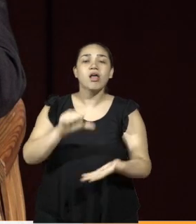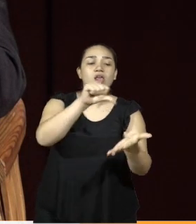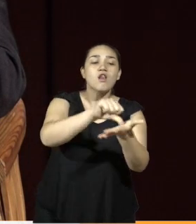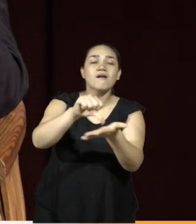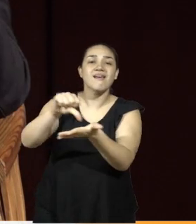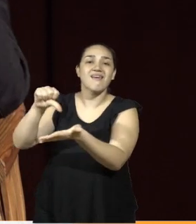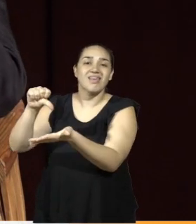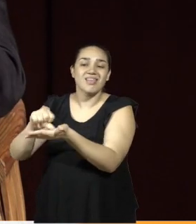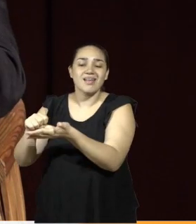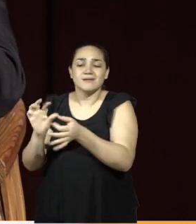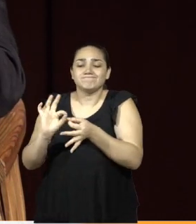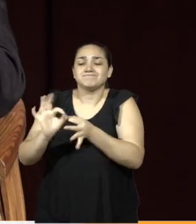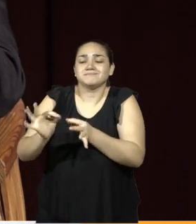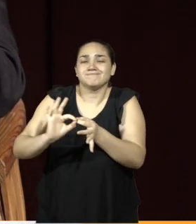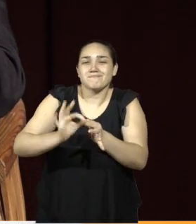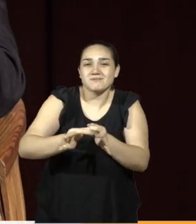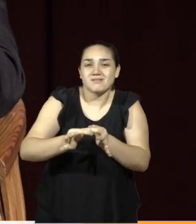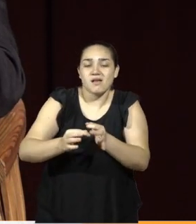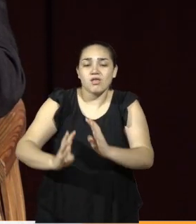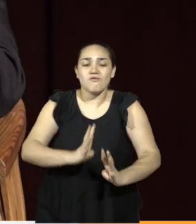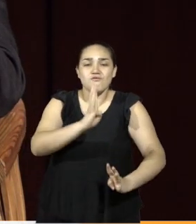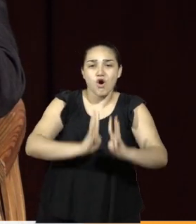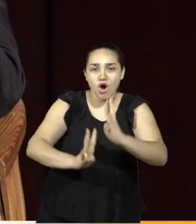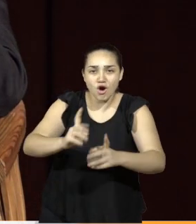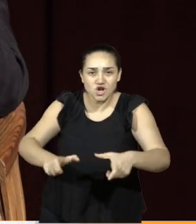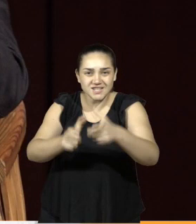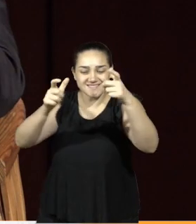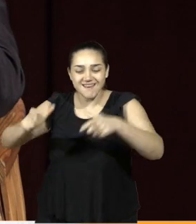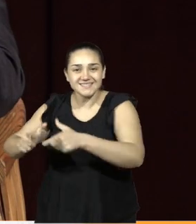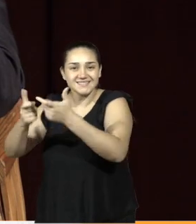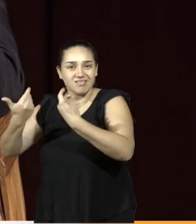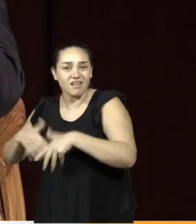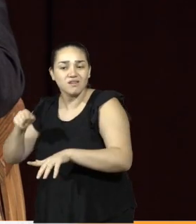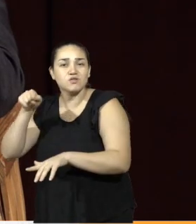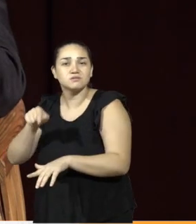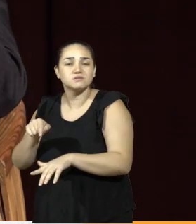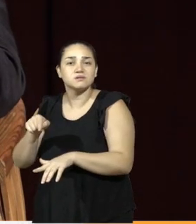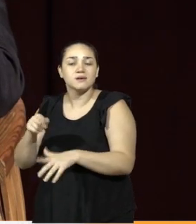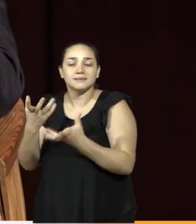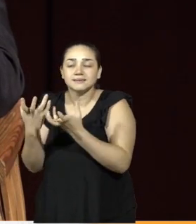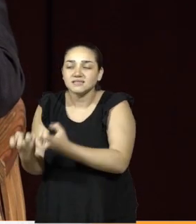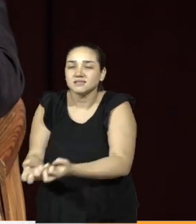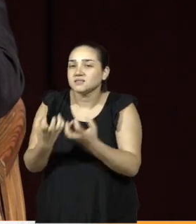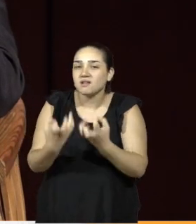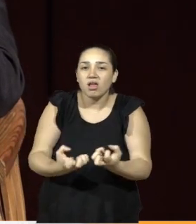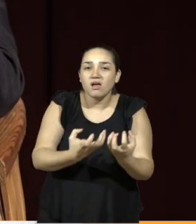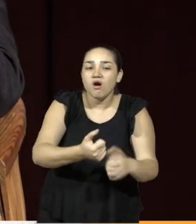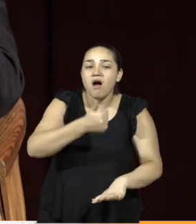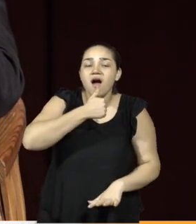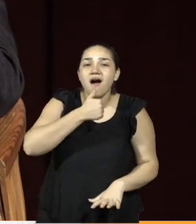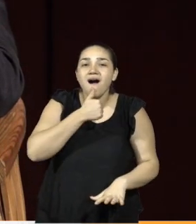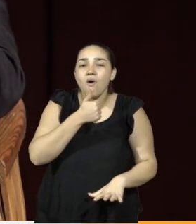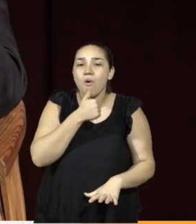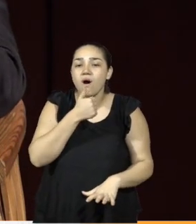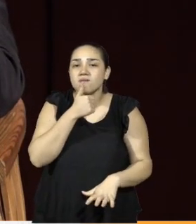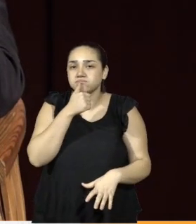localidades que están muy cercanas, digamos, a bosques nativos y bueno, con la amplia sequía, justamente porque el agua es un recurso muy